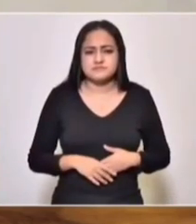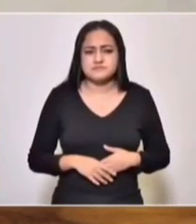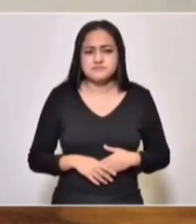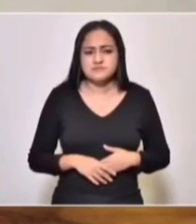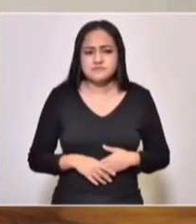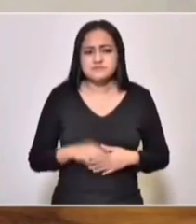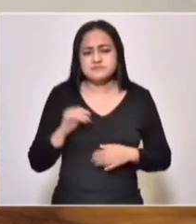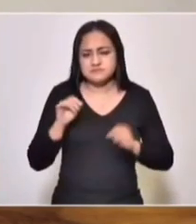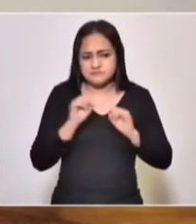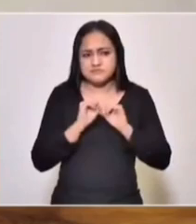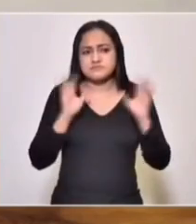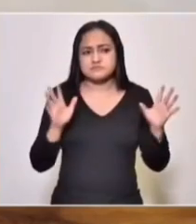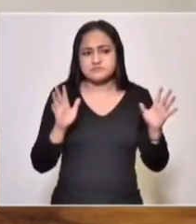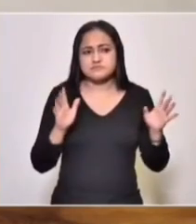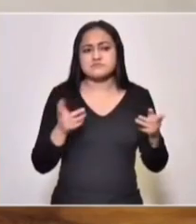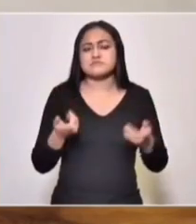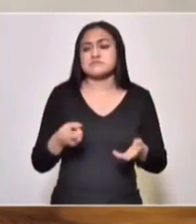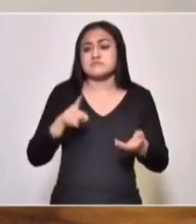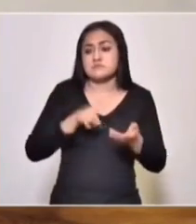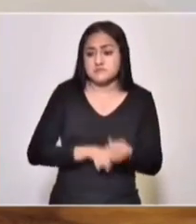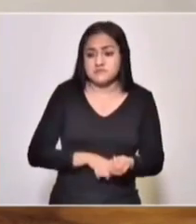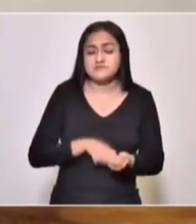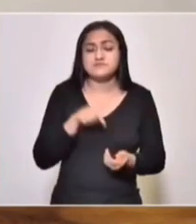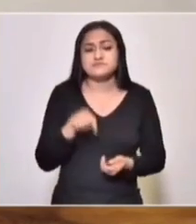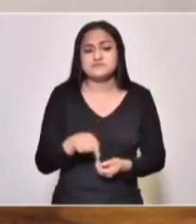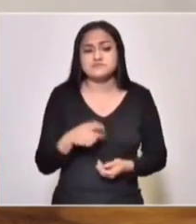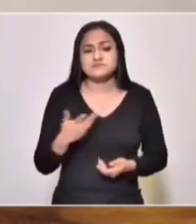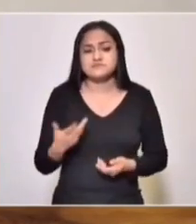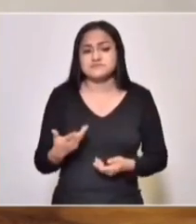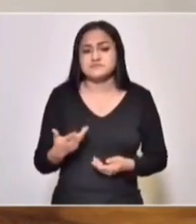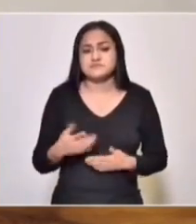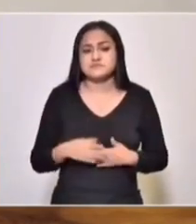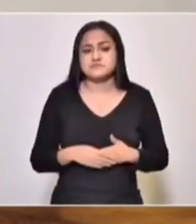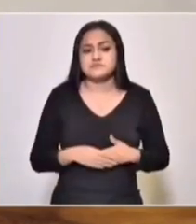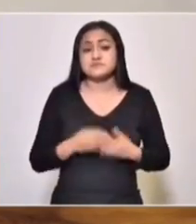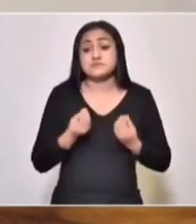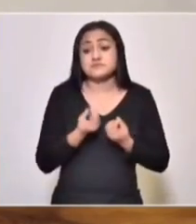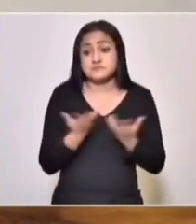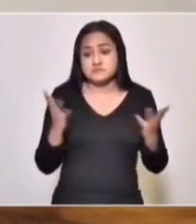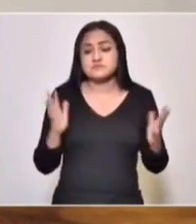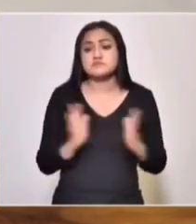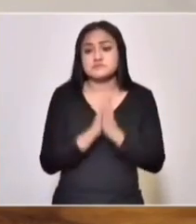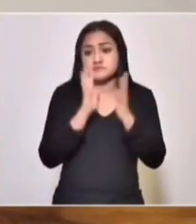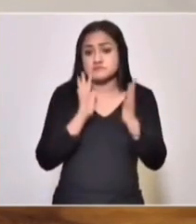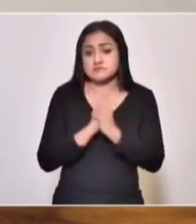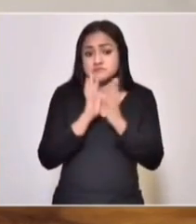desde luego, un ambiente en el que muchos participan,